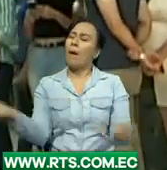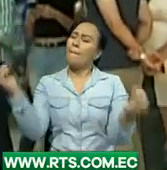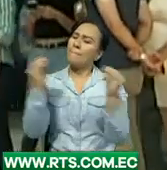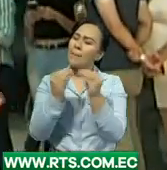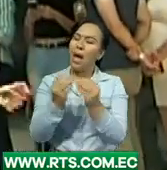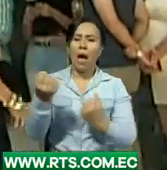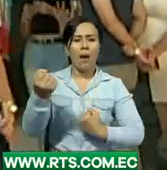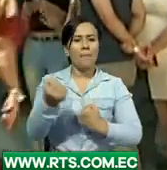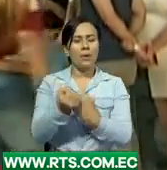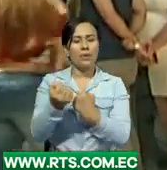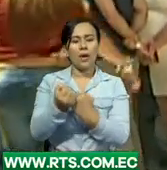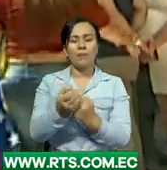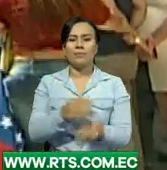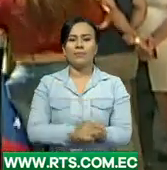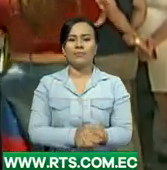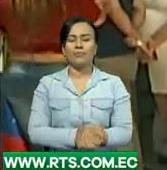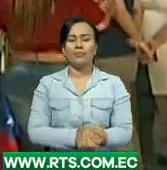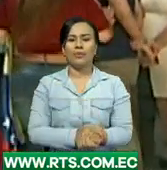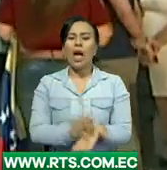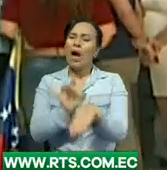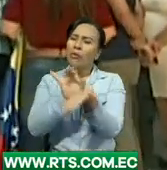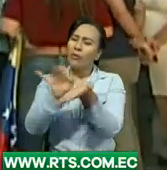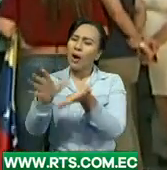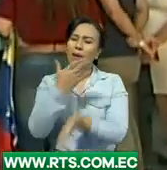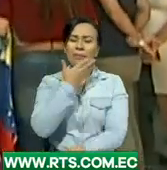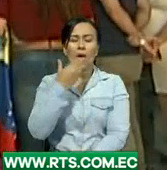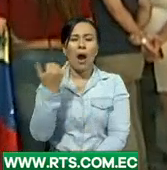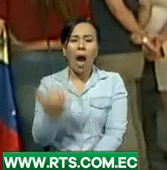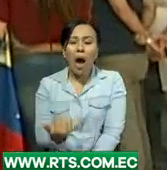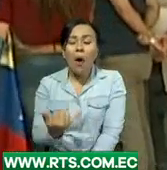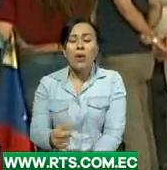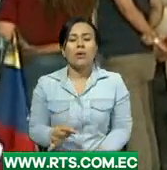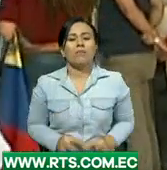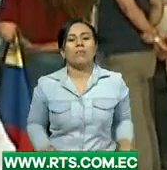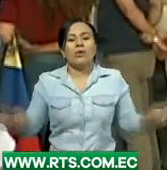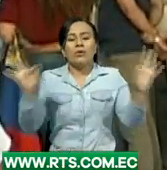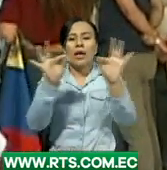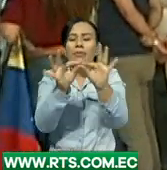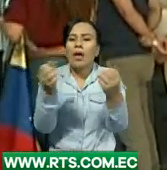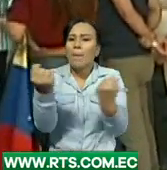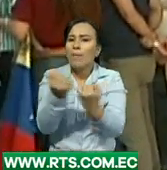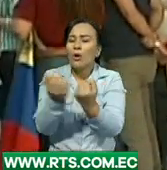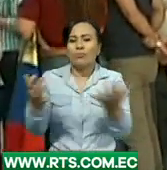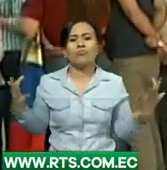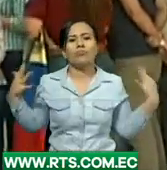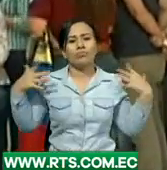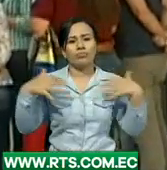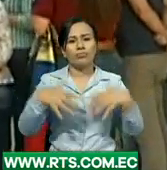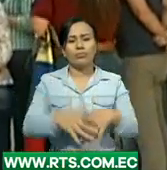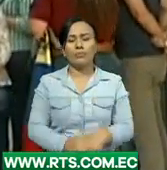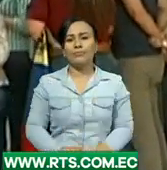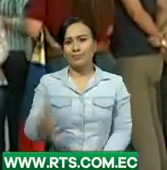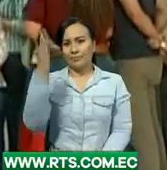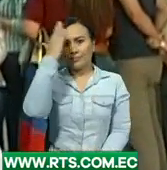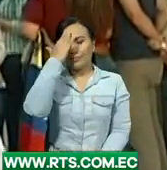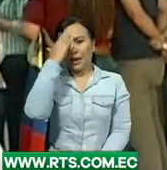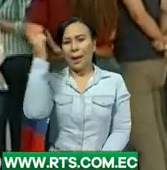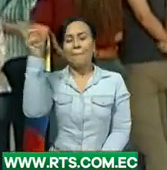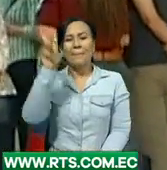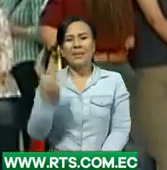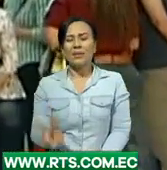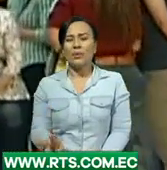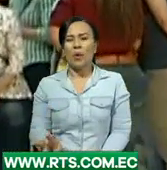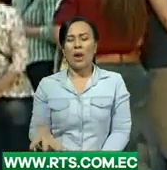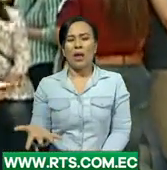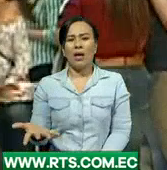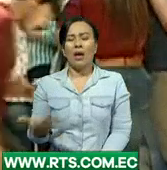causa. Es ahora o nunca. Tenemos que movilizarnos, apoyar la causa que hay en Venezuela, apoyar al